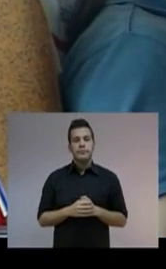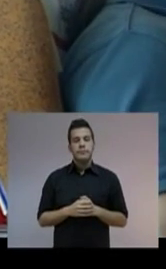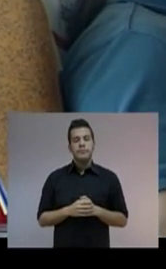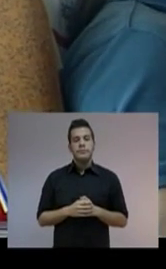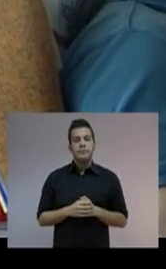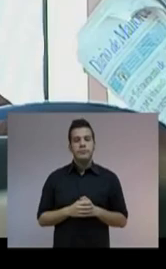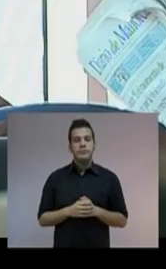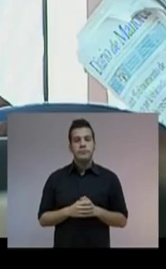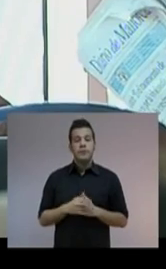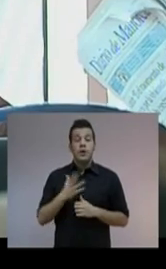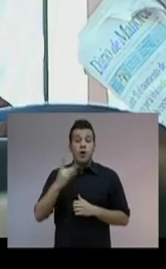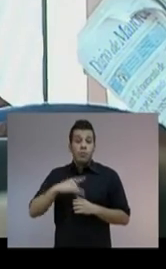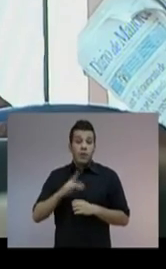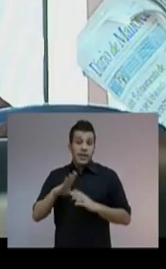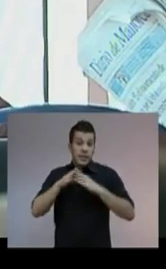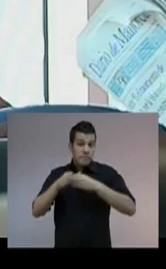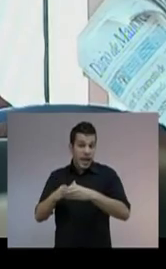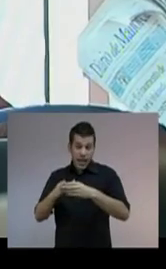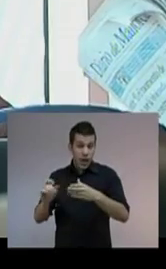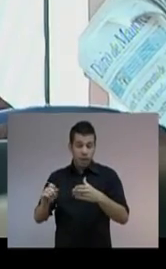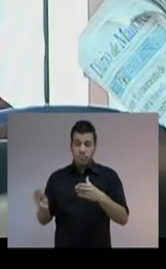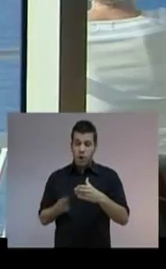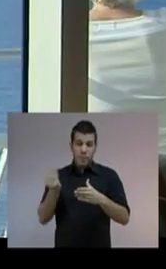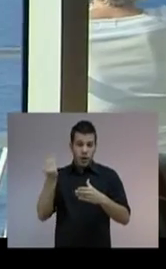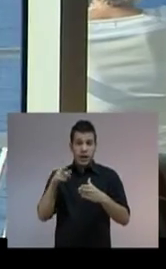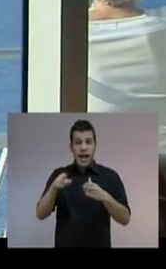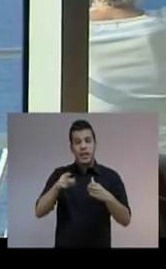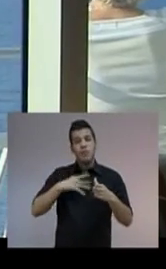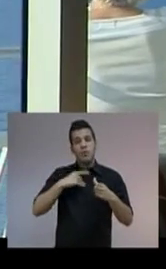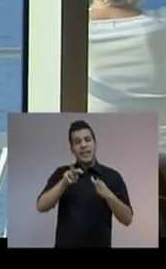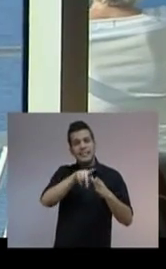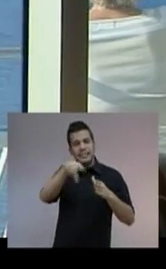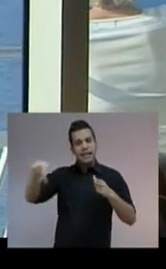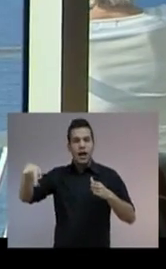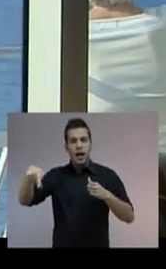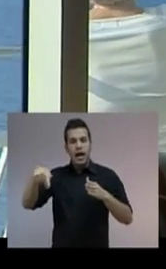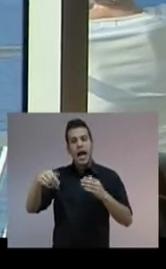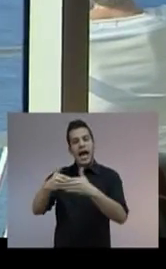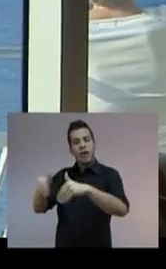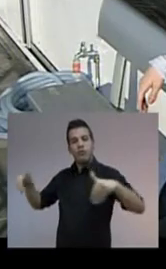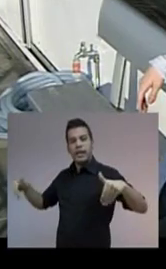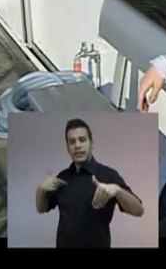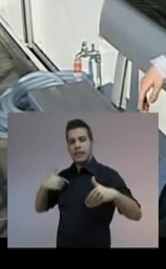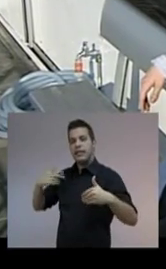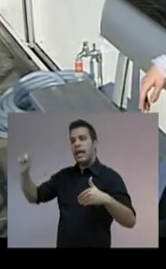Aunque seguramente lo mejor del viaje es salir a cubierta y sentir los rayos del sol y la brisa del mar en la cara.